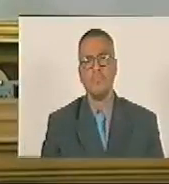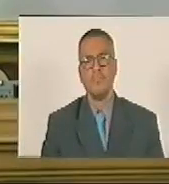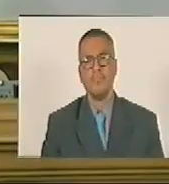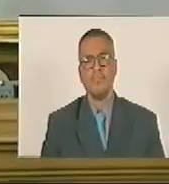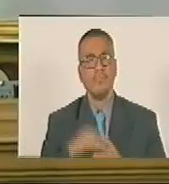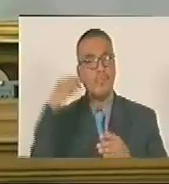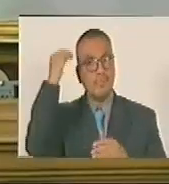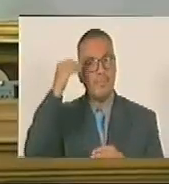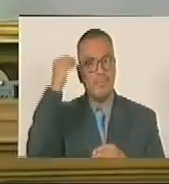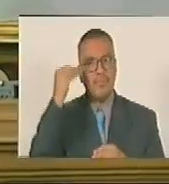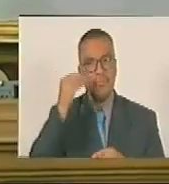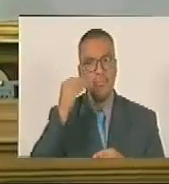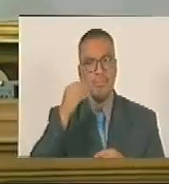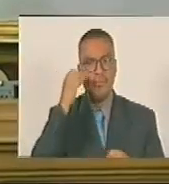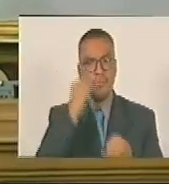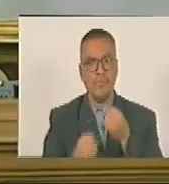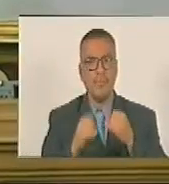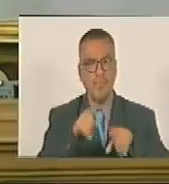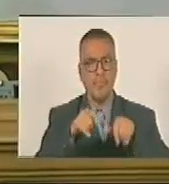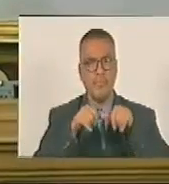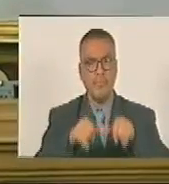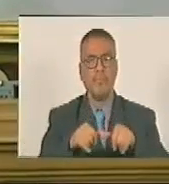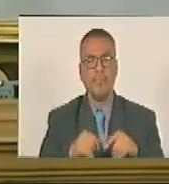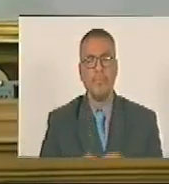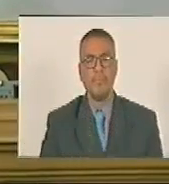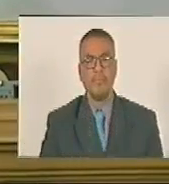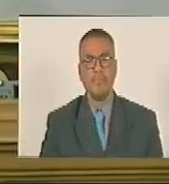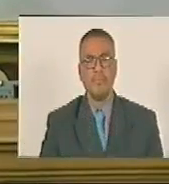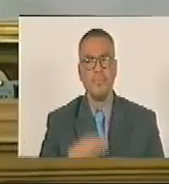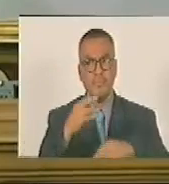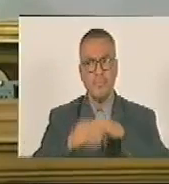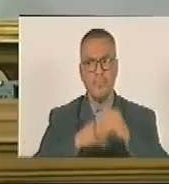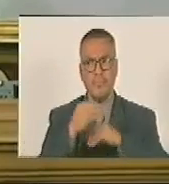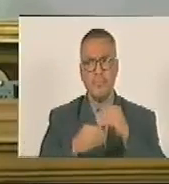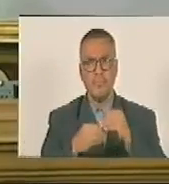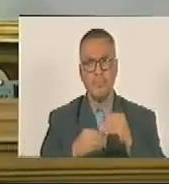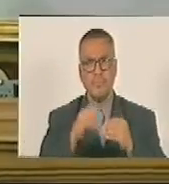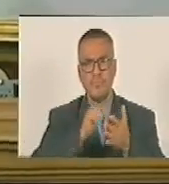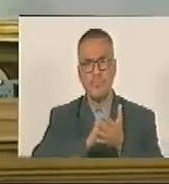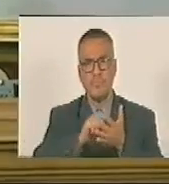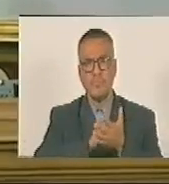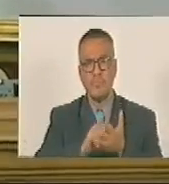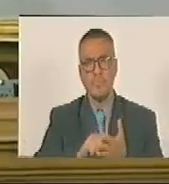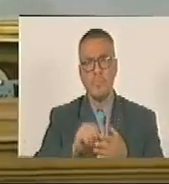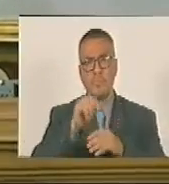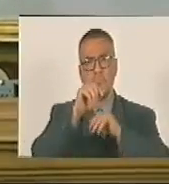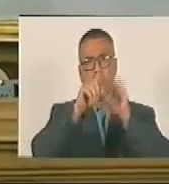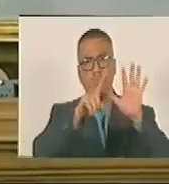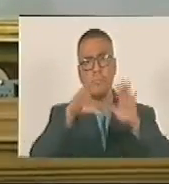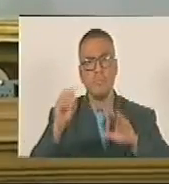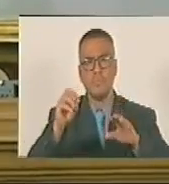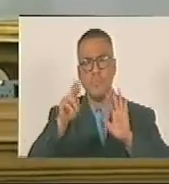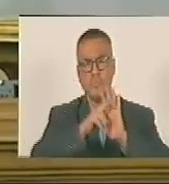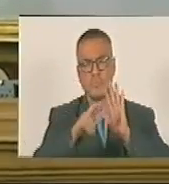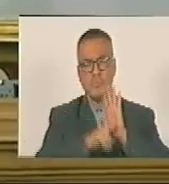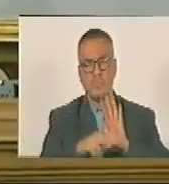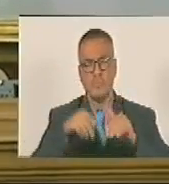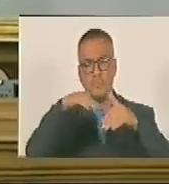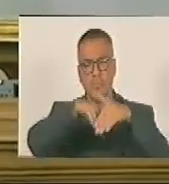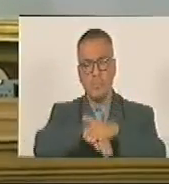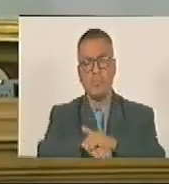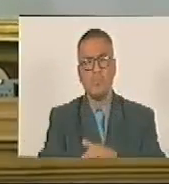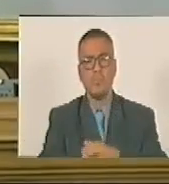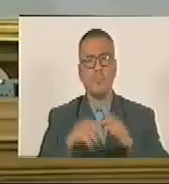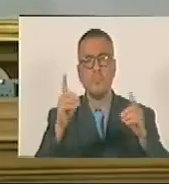En consecuencia, se concluye la sesión permanente de conformidad con lo establecido en el artículo 60 del Reglamento